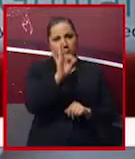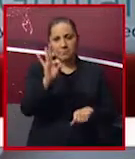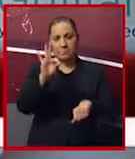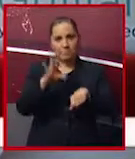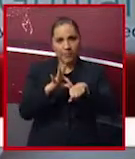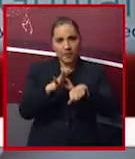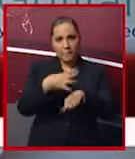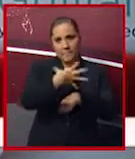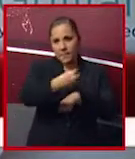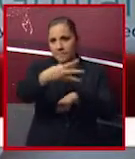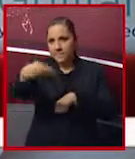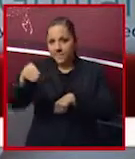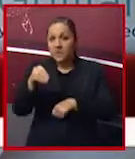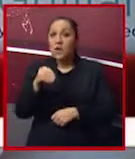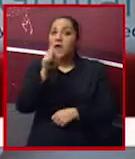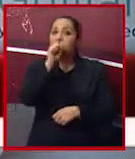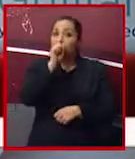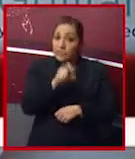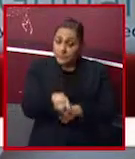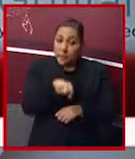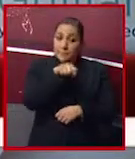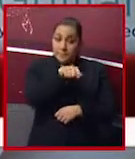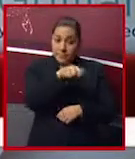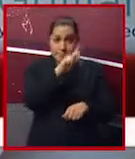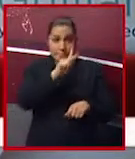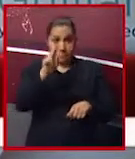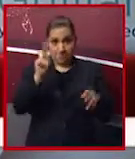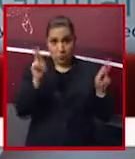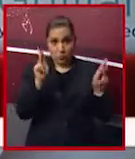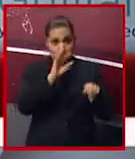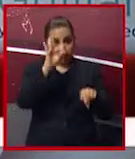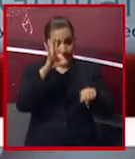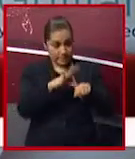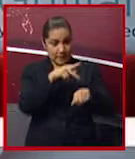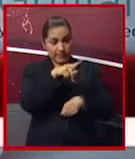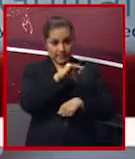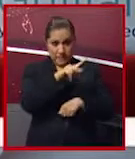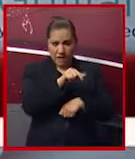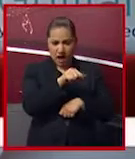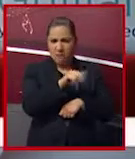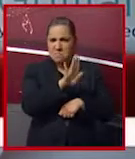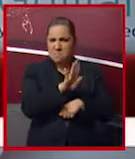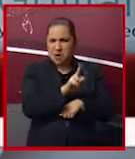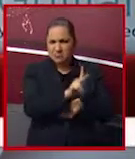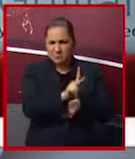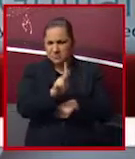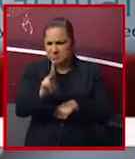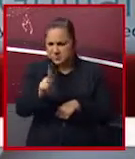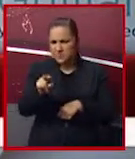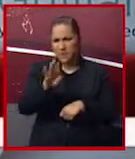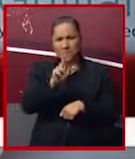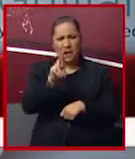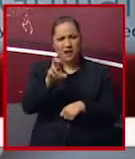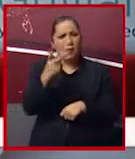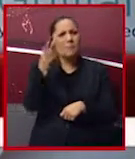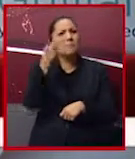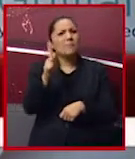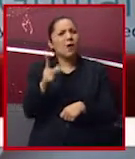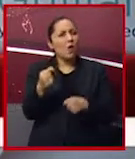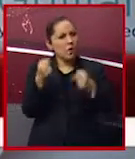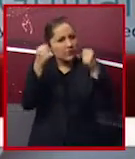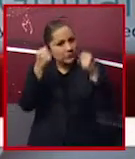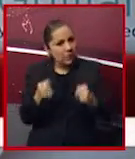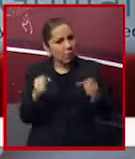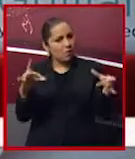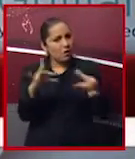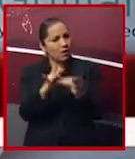por ejemplo, también hecho que haya brotes de SGB, pero no hemos encontrado la conexión real y